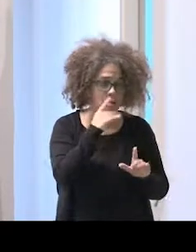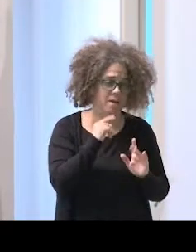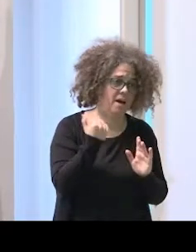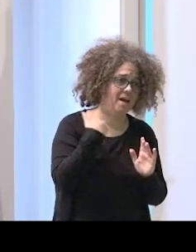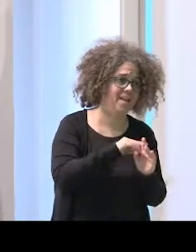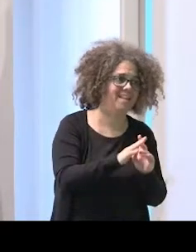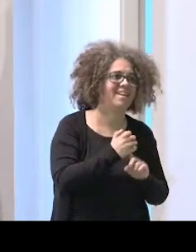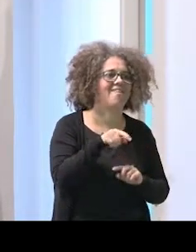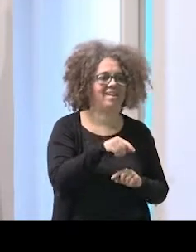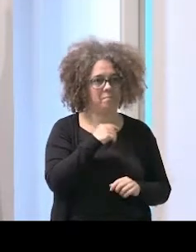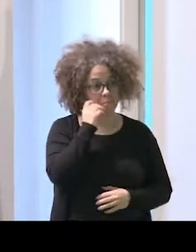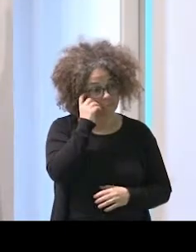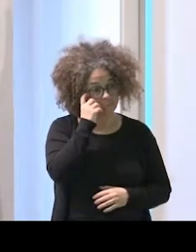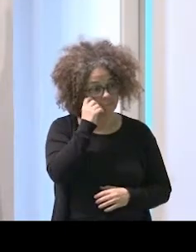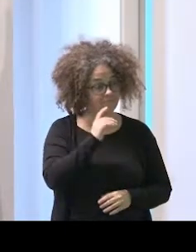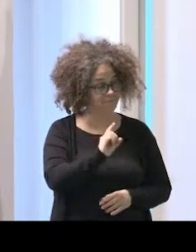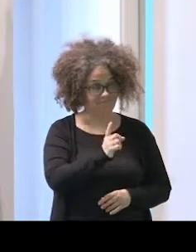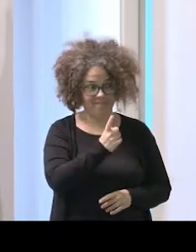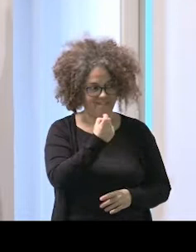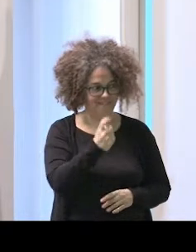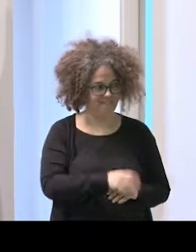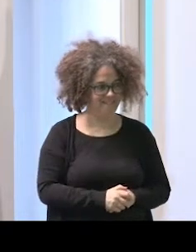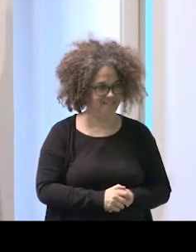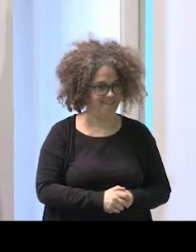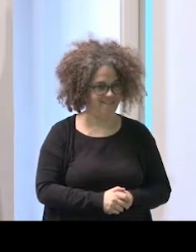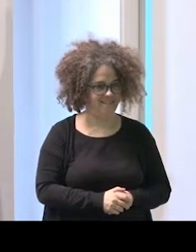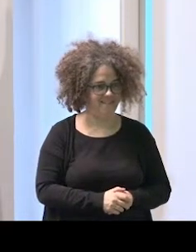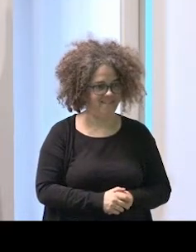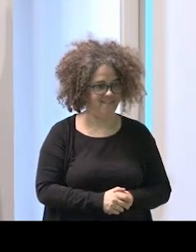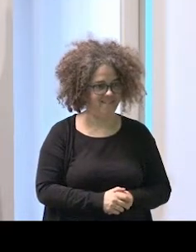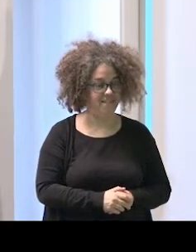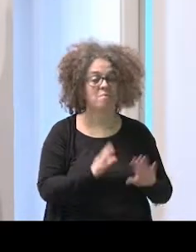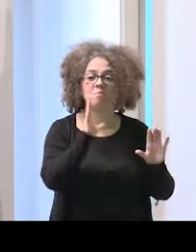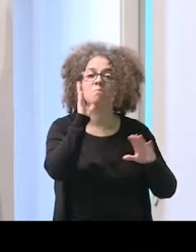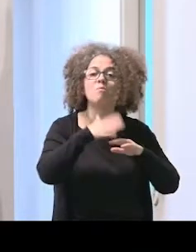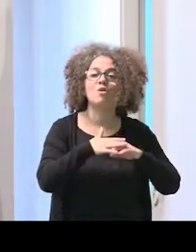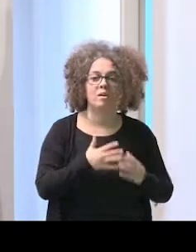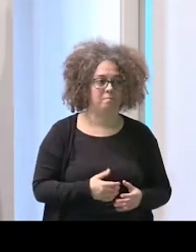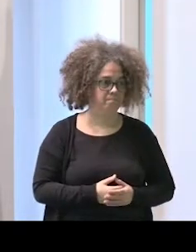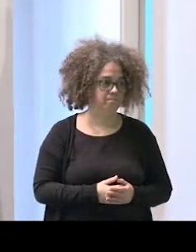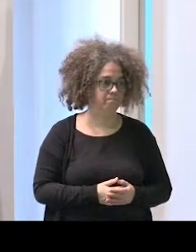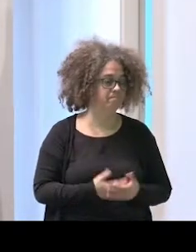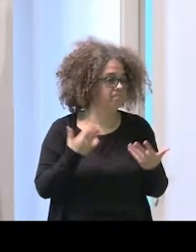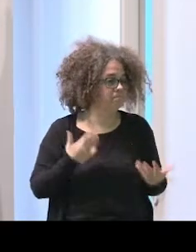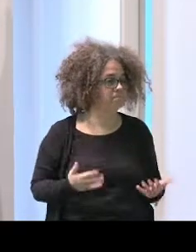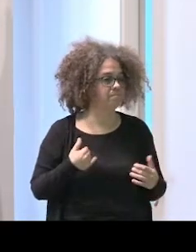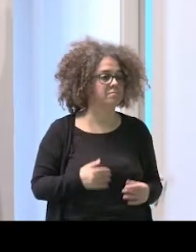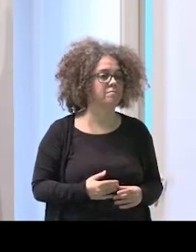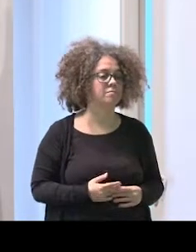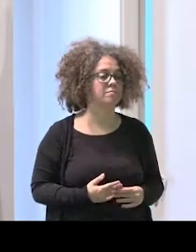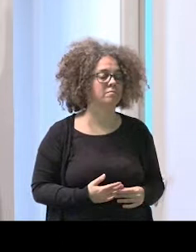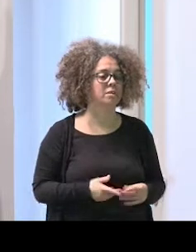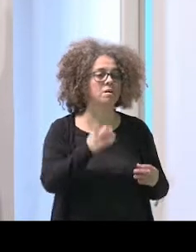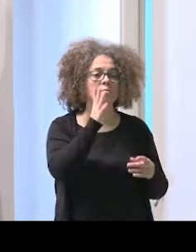que queríamos, ¿verdad? No toda la cosa es tan fácil, lógicamente, ¿vale? ¿Por qué? Pues porque